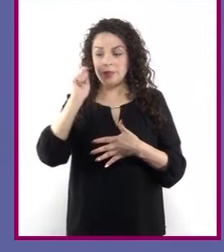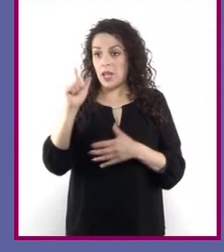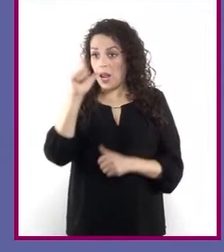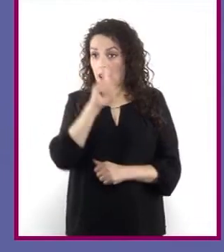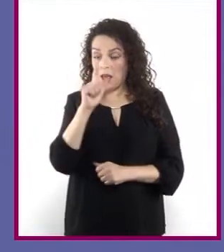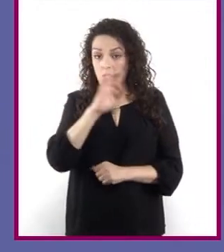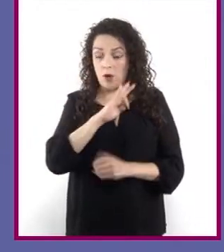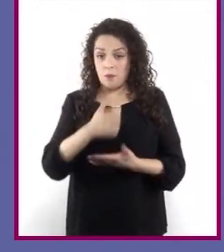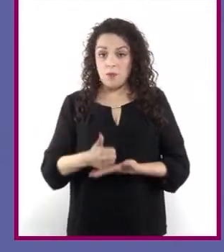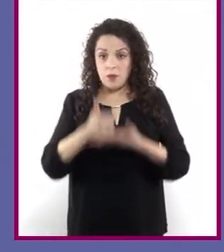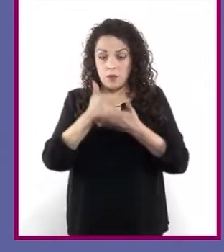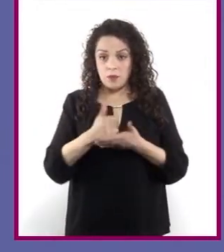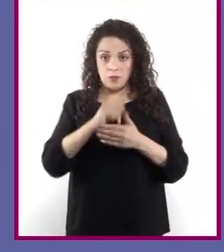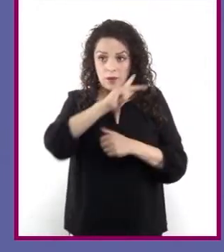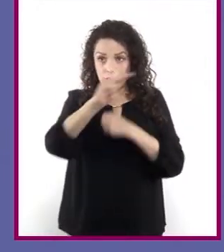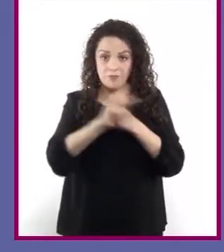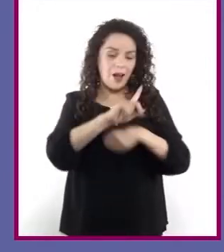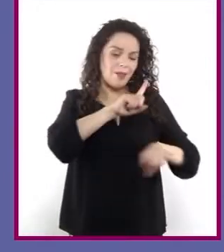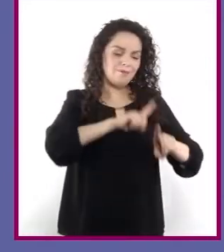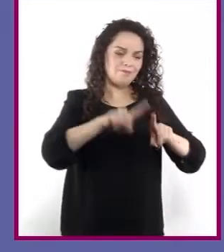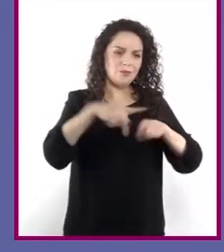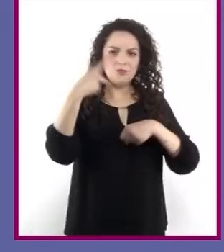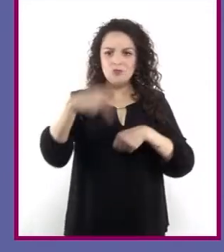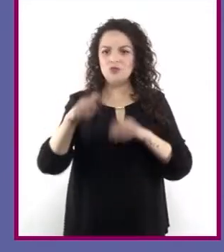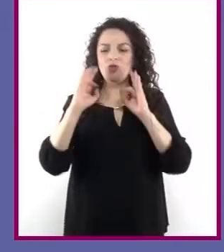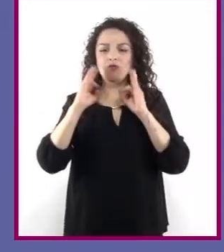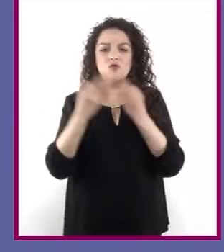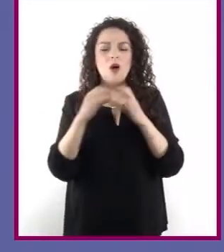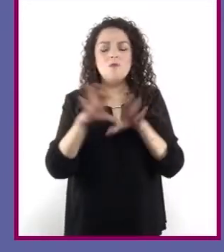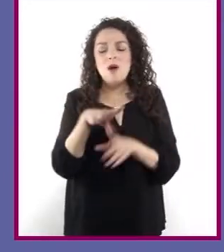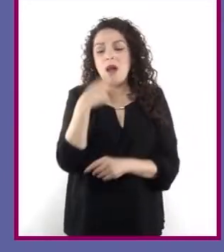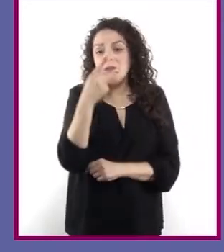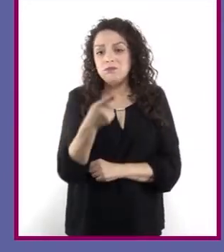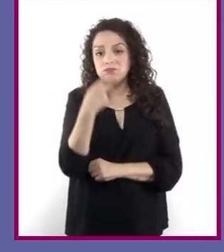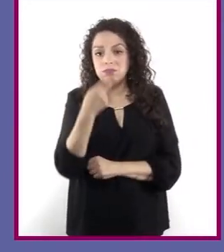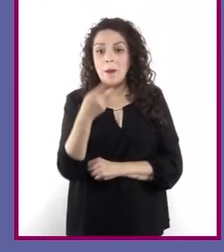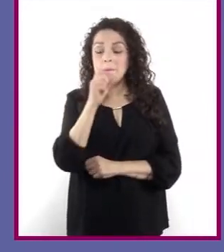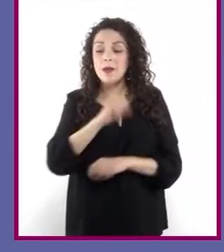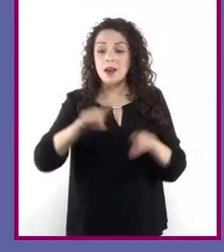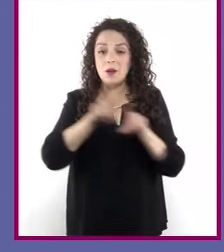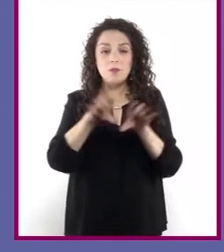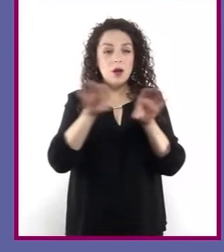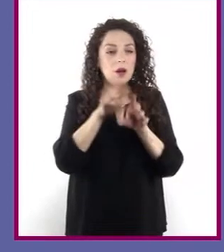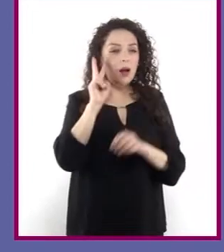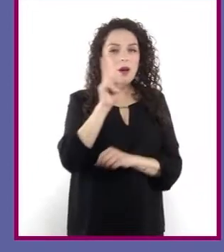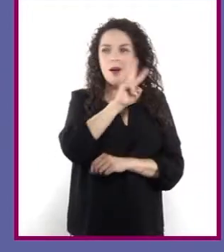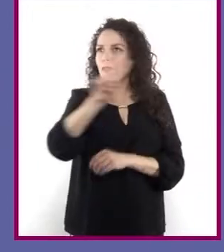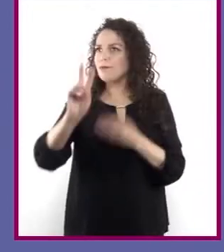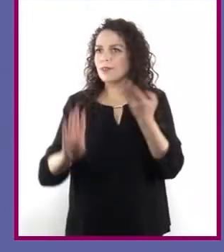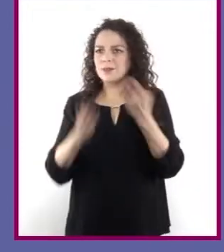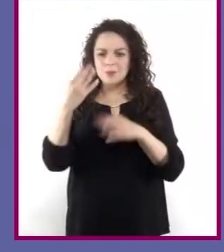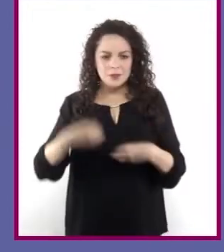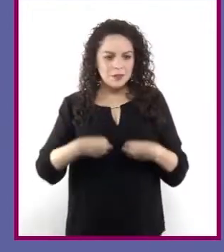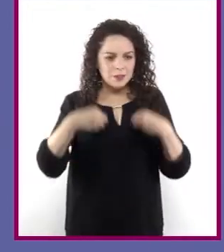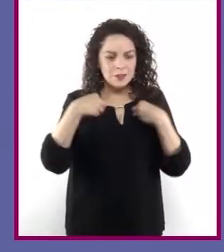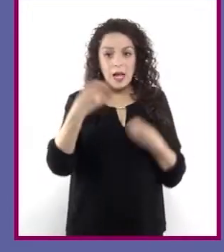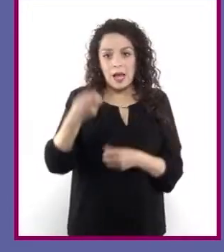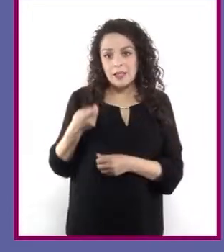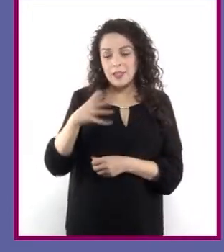que un país sea diverso en su forma de hablar, pero también en las de pensar y ver el mundo, la cual es llamada